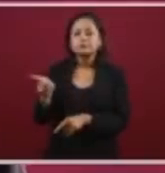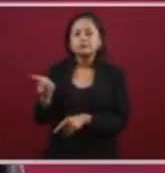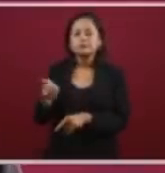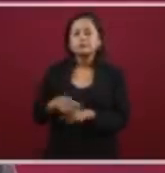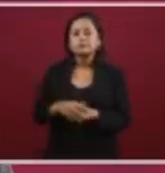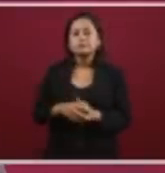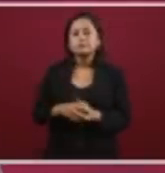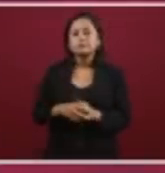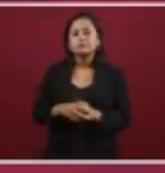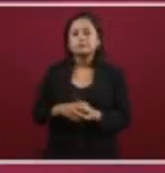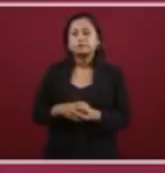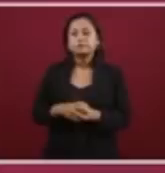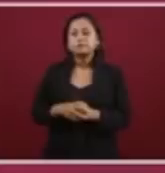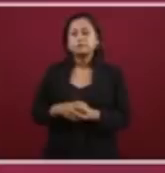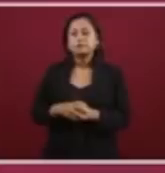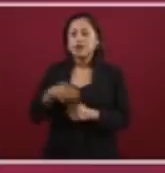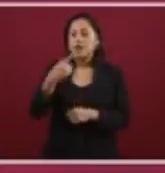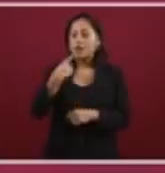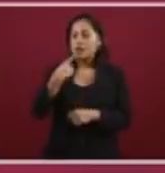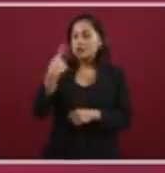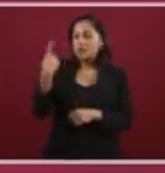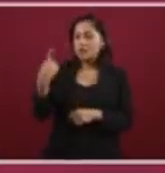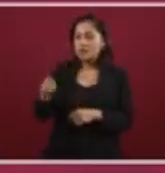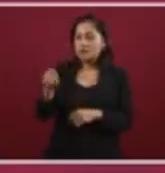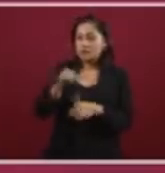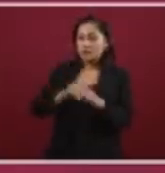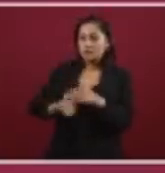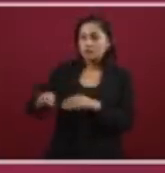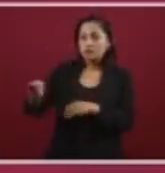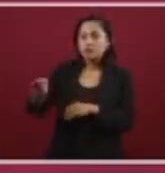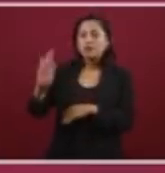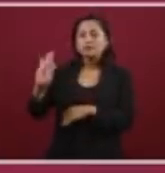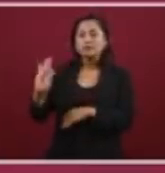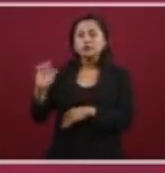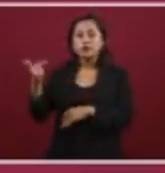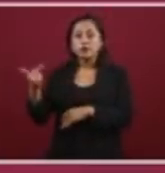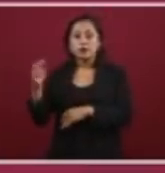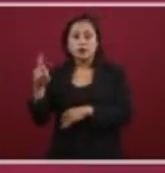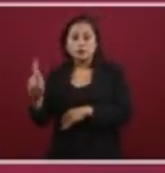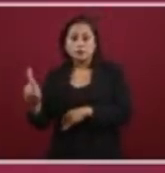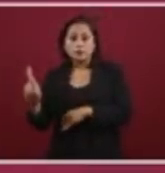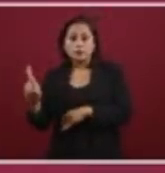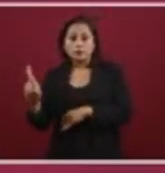envía la denuncia a la fiscalía general